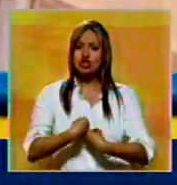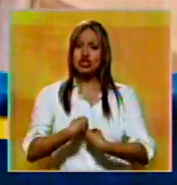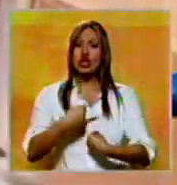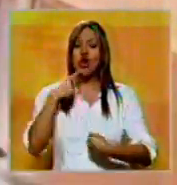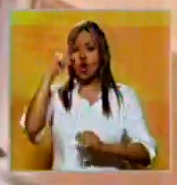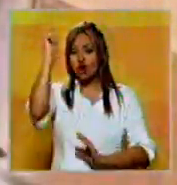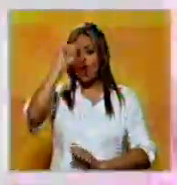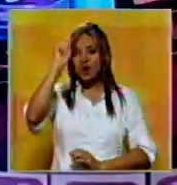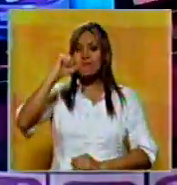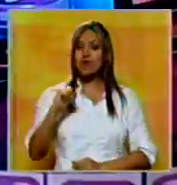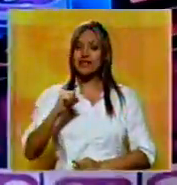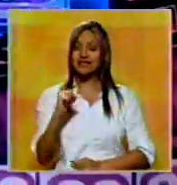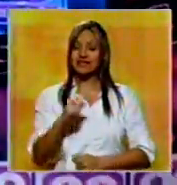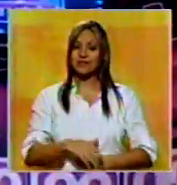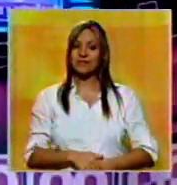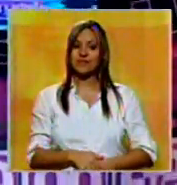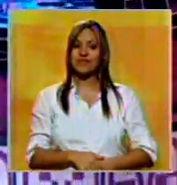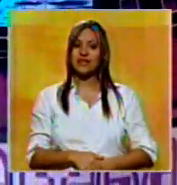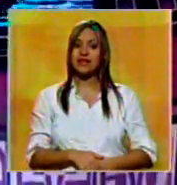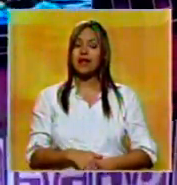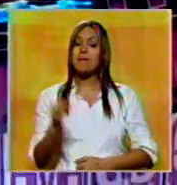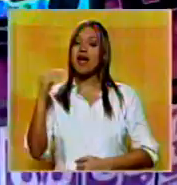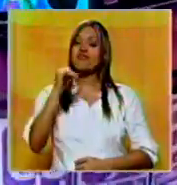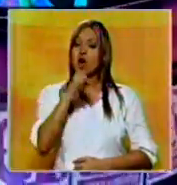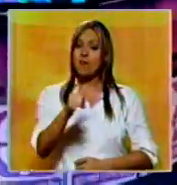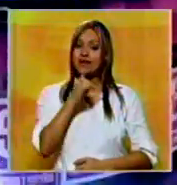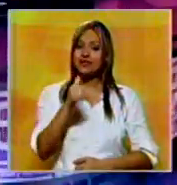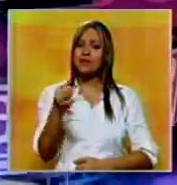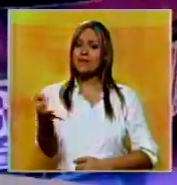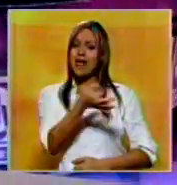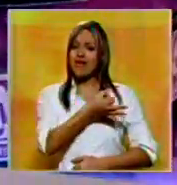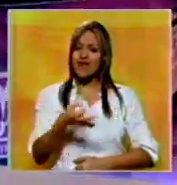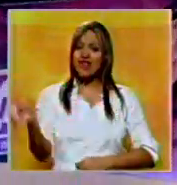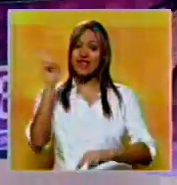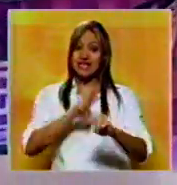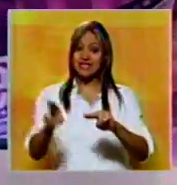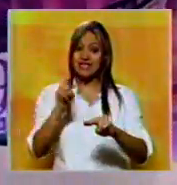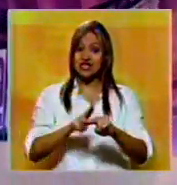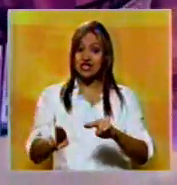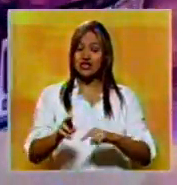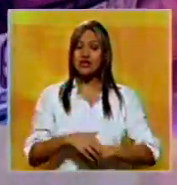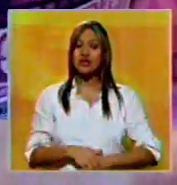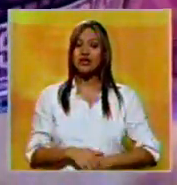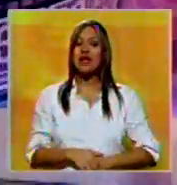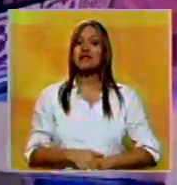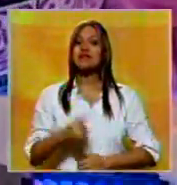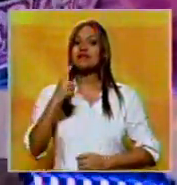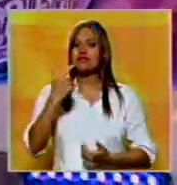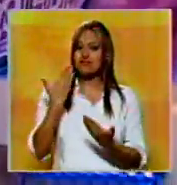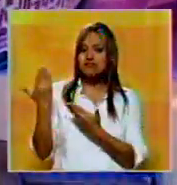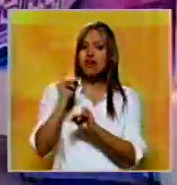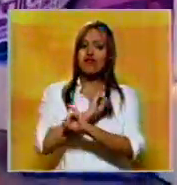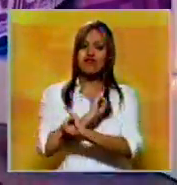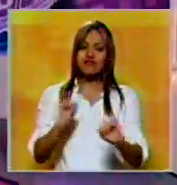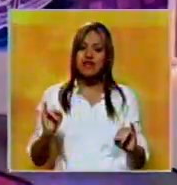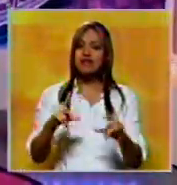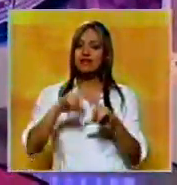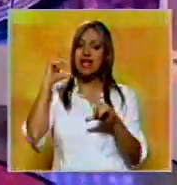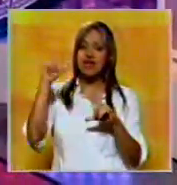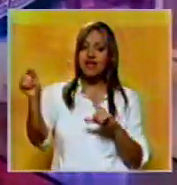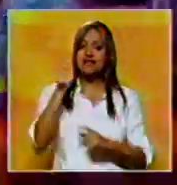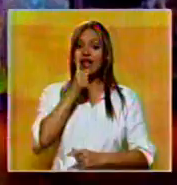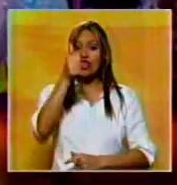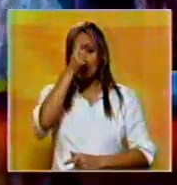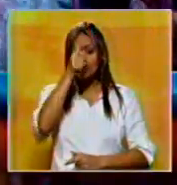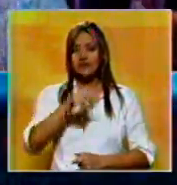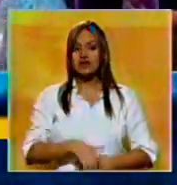una gorra de policía. Y continuamos porque la exitosa pieza infantil Peter Pan, Buscando a Campanita, se despide de las tablas este fin de